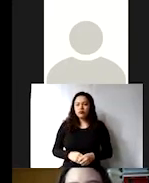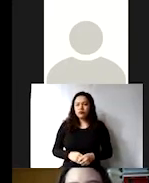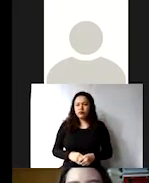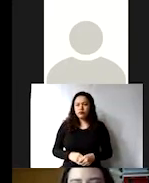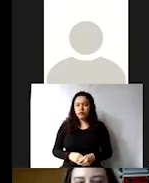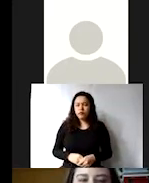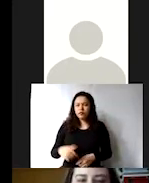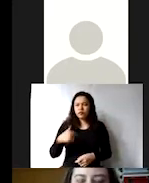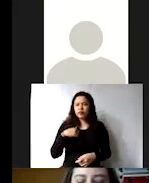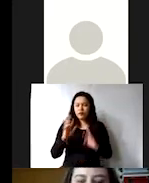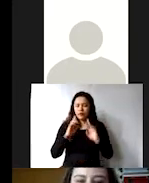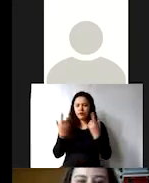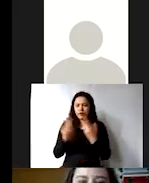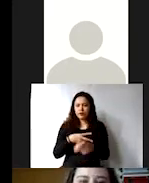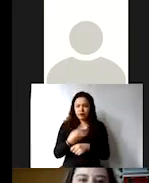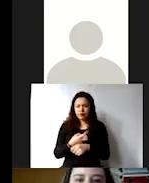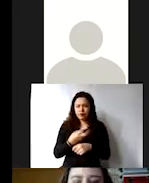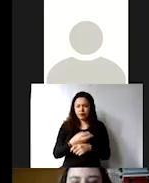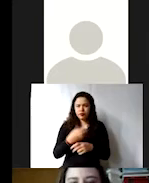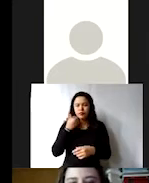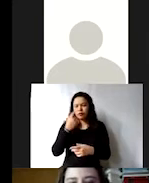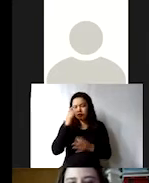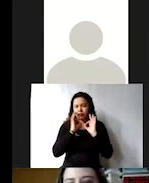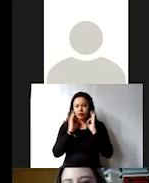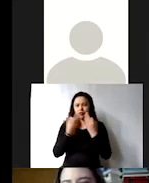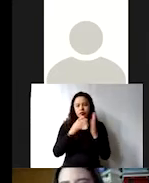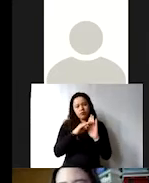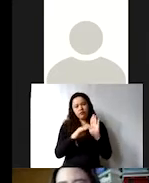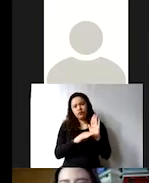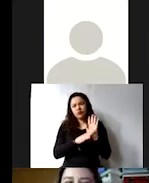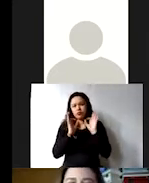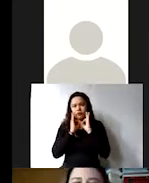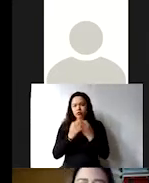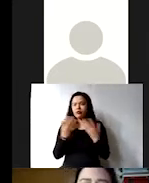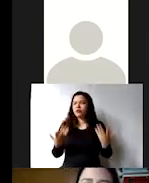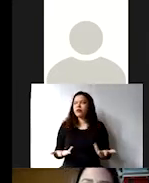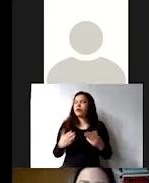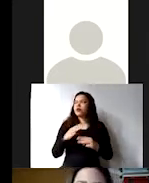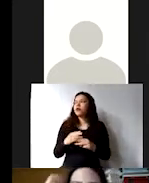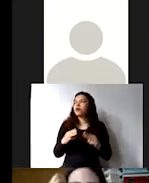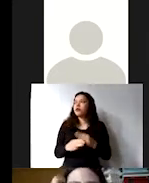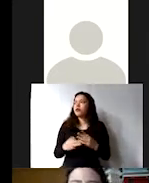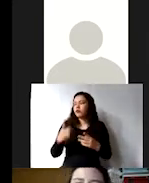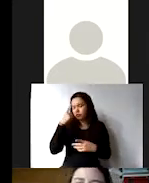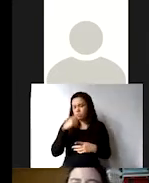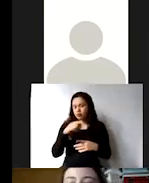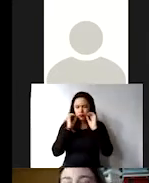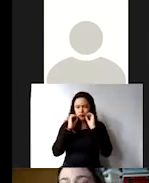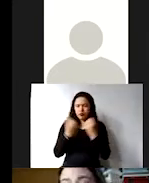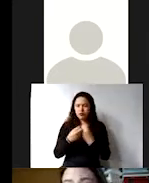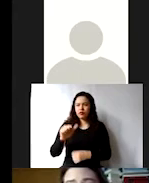con ustedes en el tema de mecanismos, pues porque digamos hay herramientas disponibles para las organizaciones de la sociedad